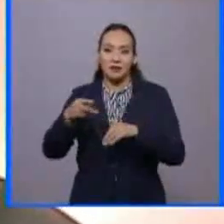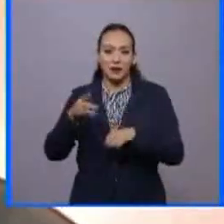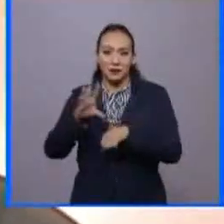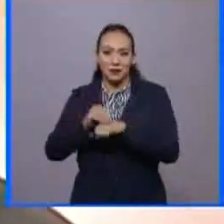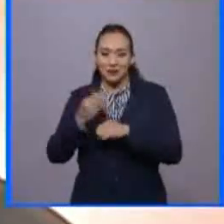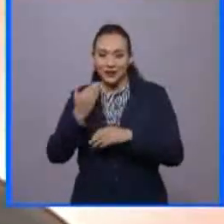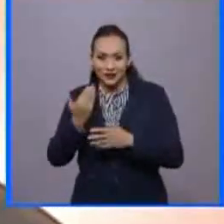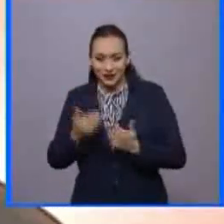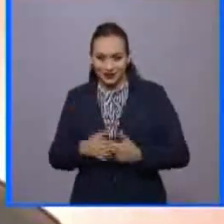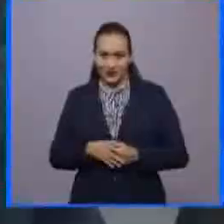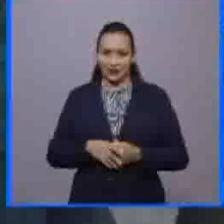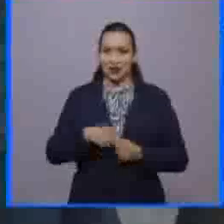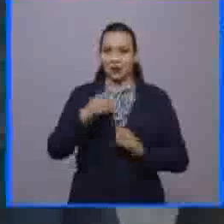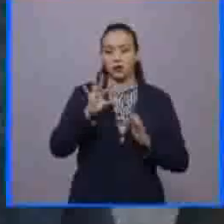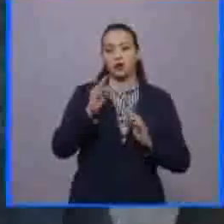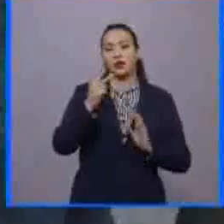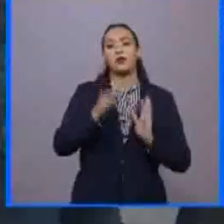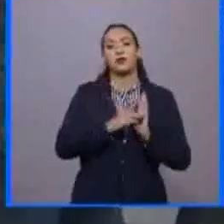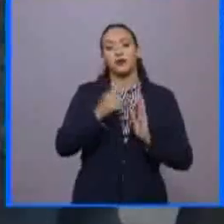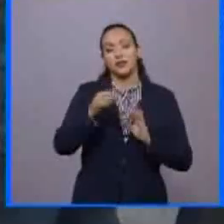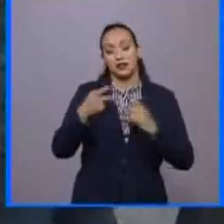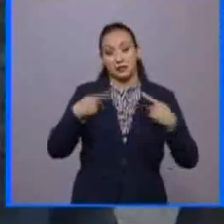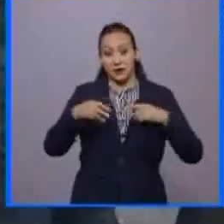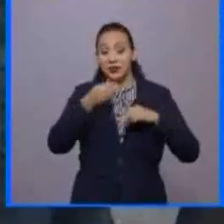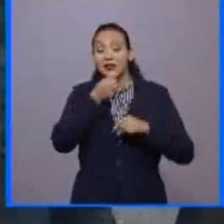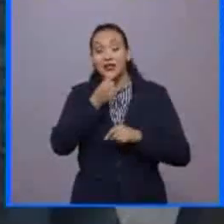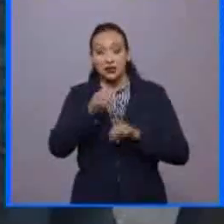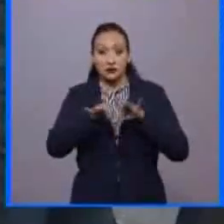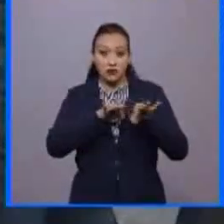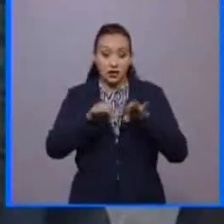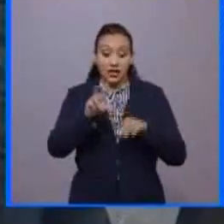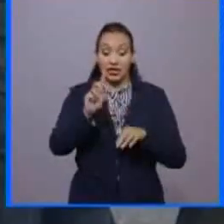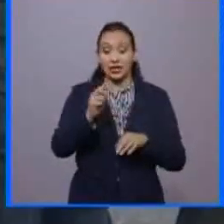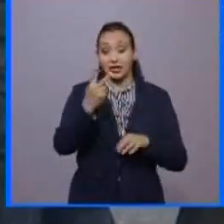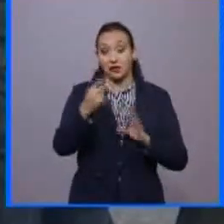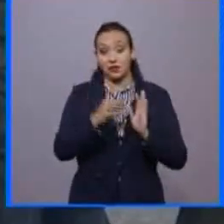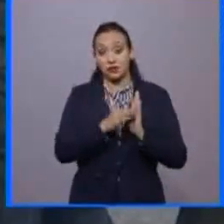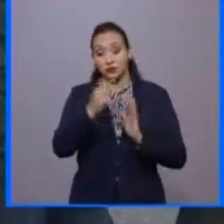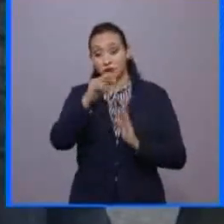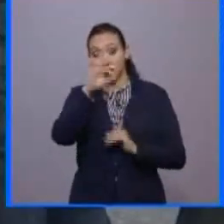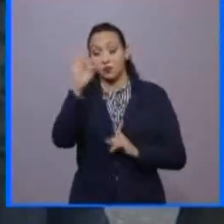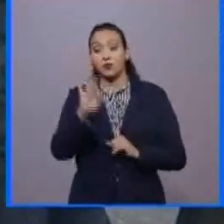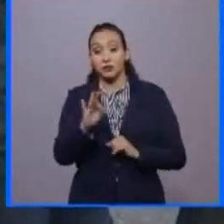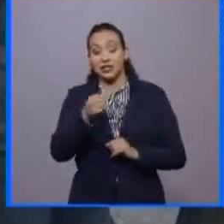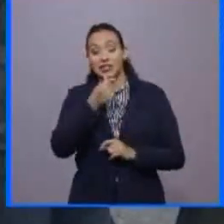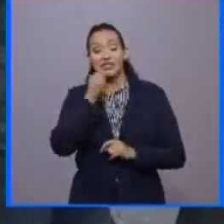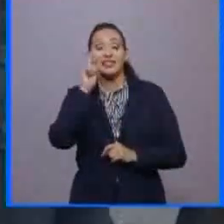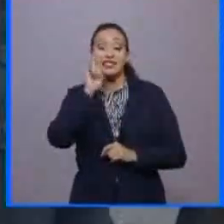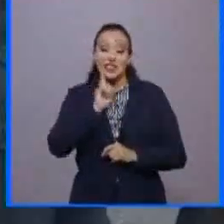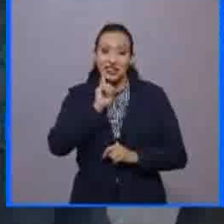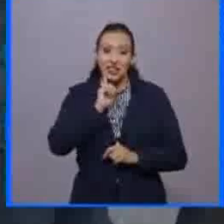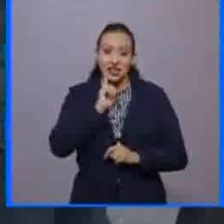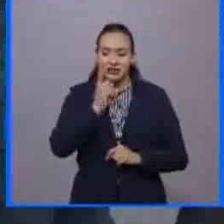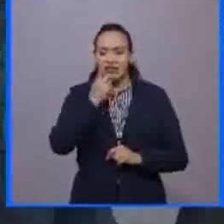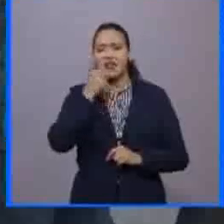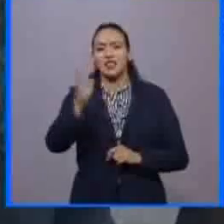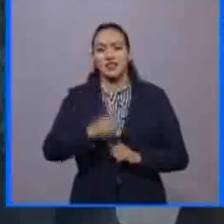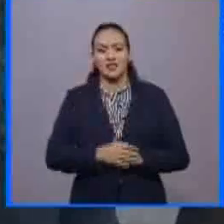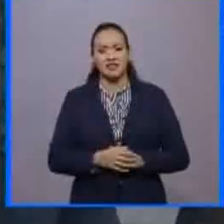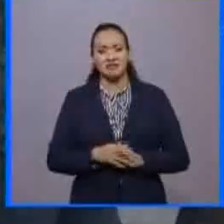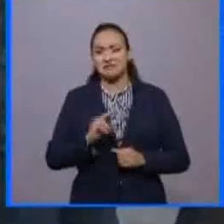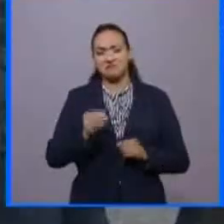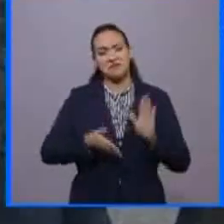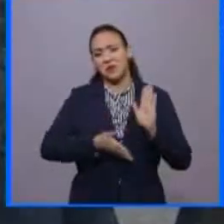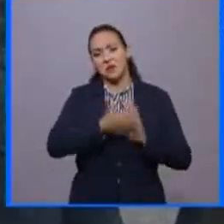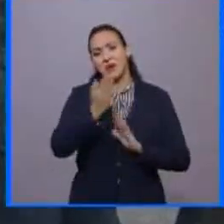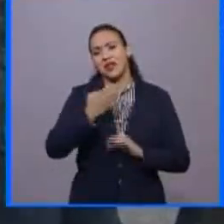el 42.7% de los niños que trabajan y el 32.8% de las niñas reconocieron que no